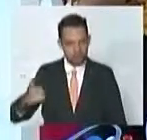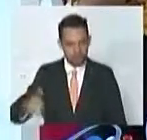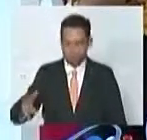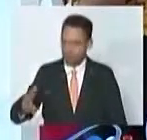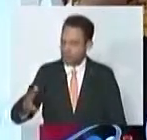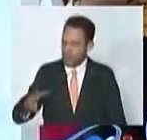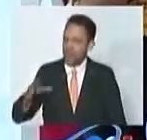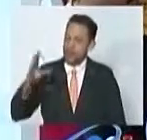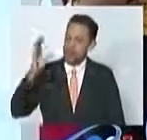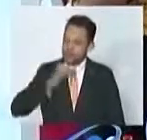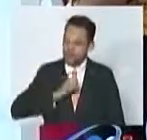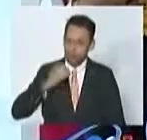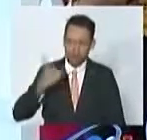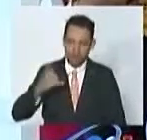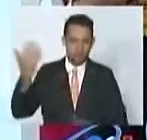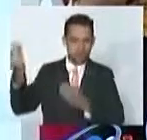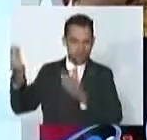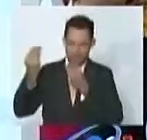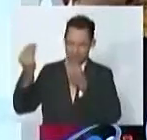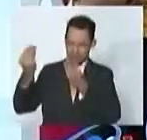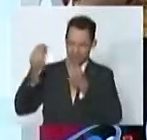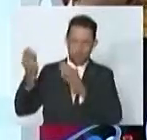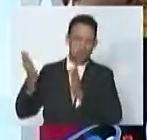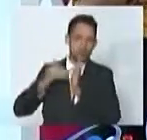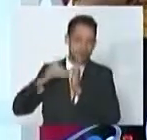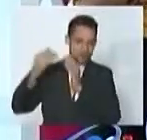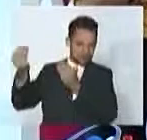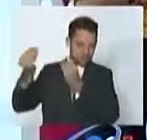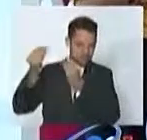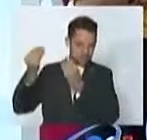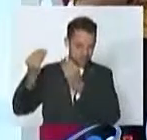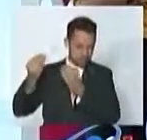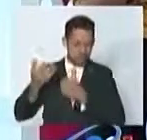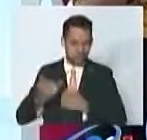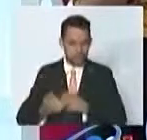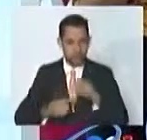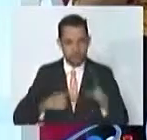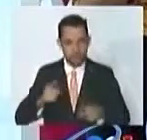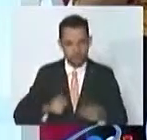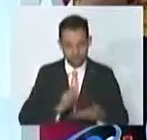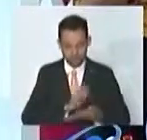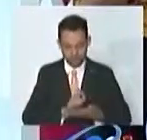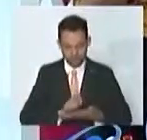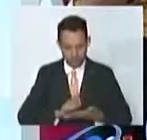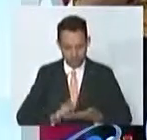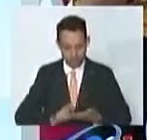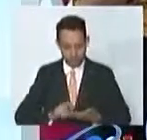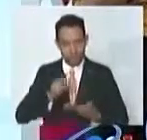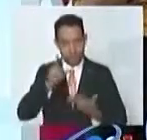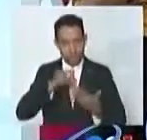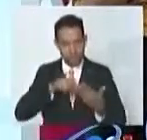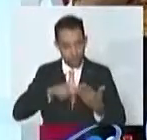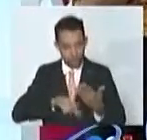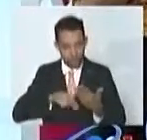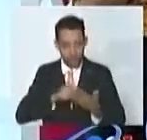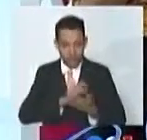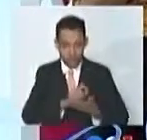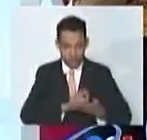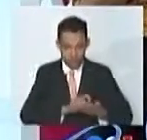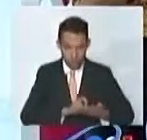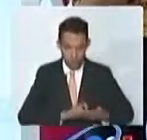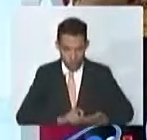cuando ya se han alfabetizado, como decimos, encontramos que en la escritura y en la lectura, no solamente en la